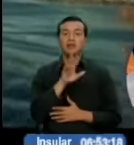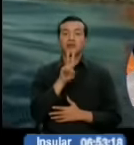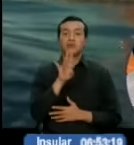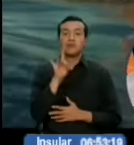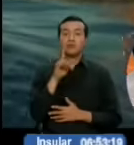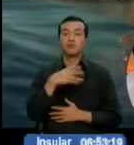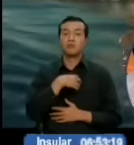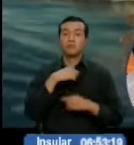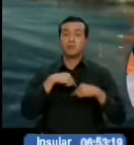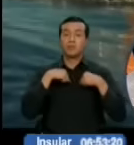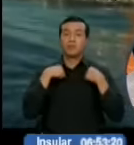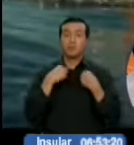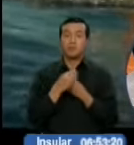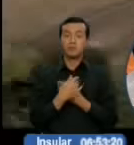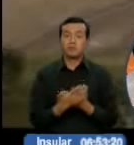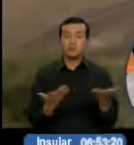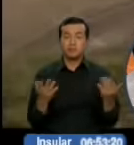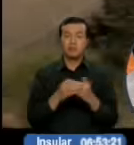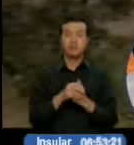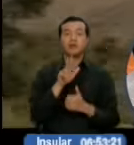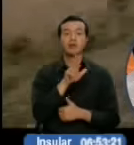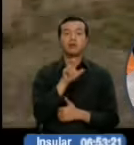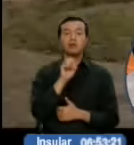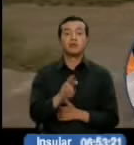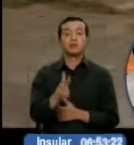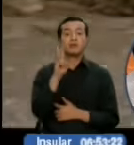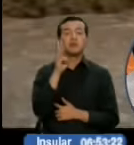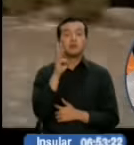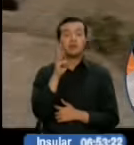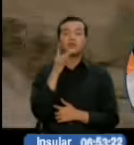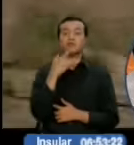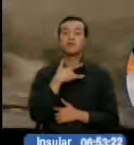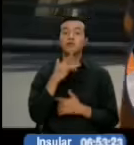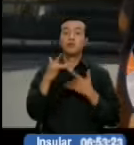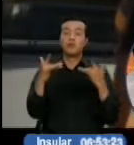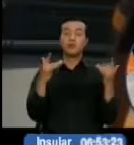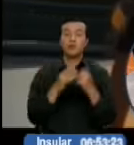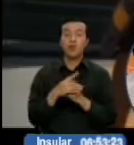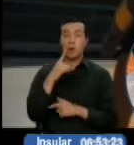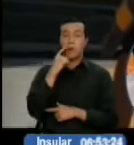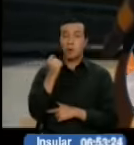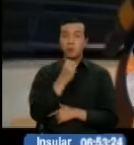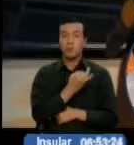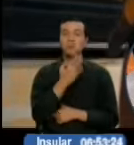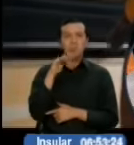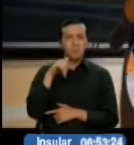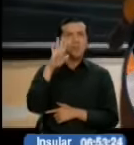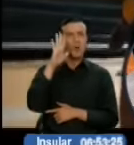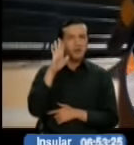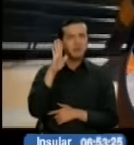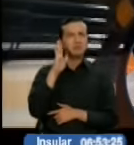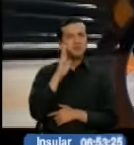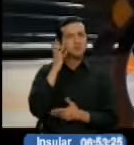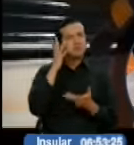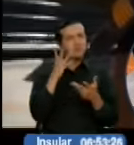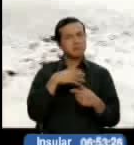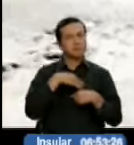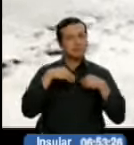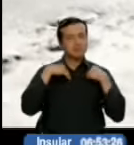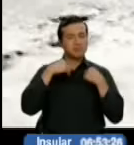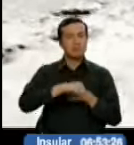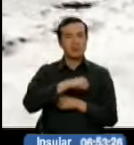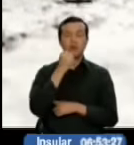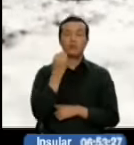528 medallas estarán en juego. 306 serán de oro. Los hombres tienen más posibilidades de ganar una medalla,